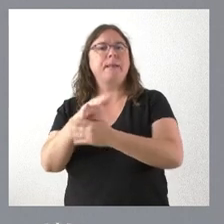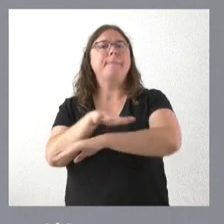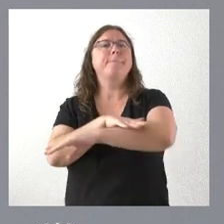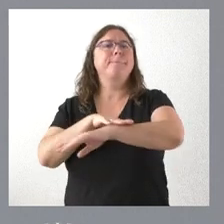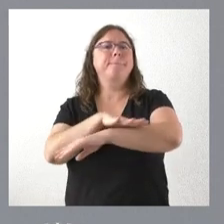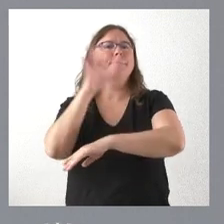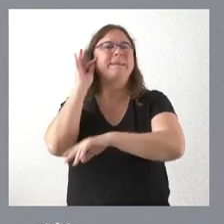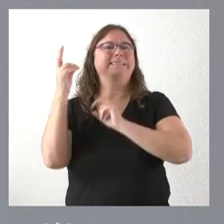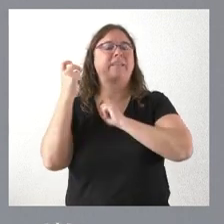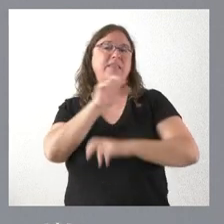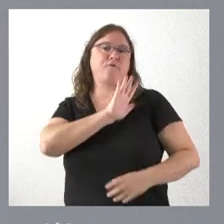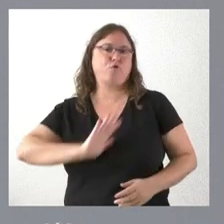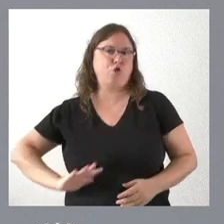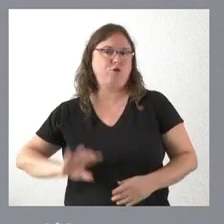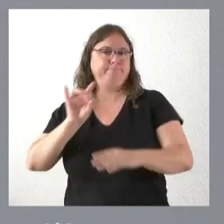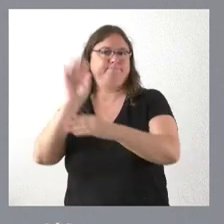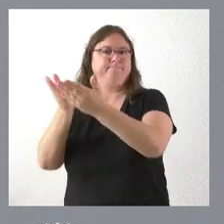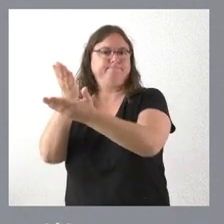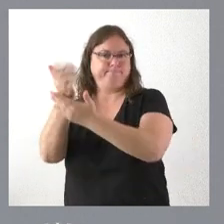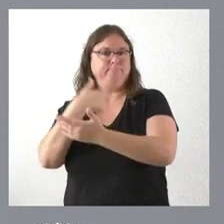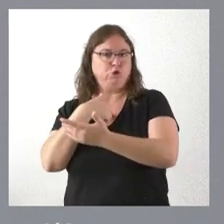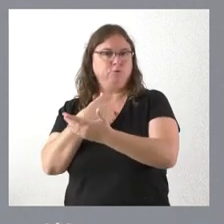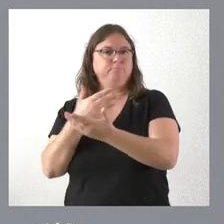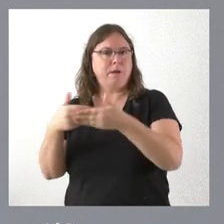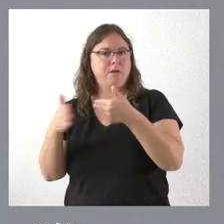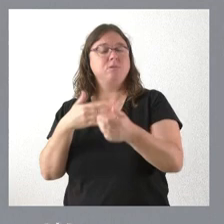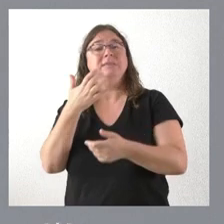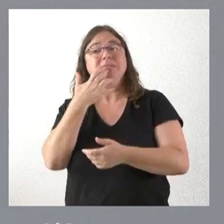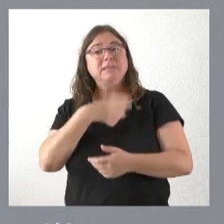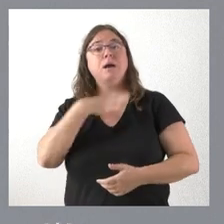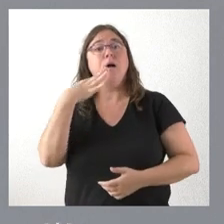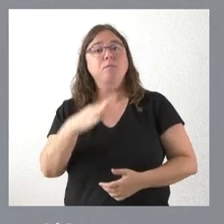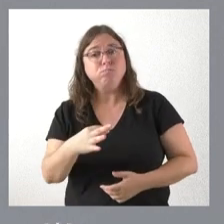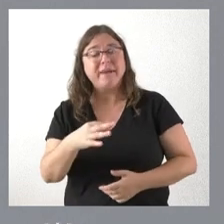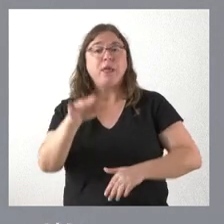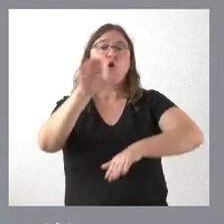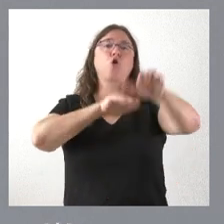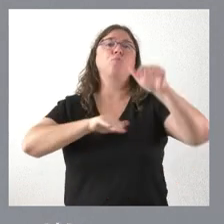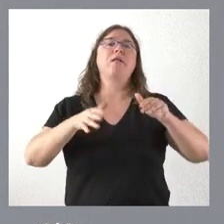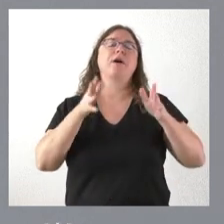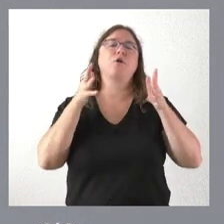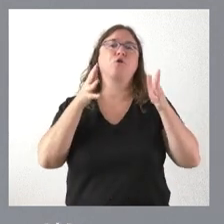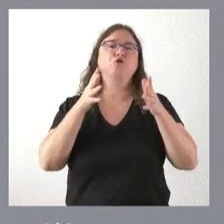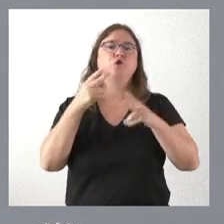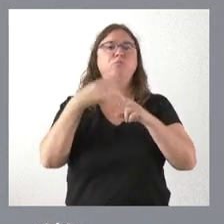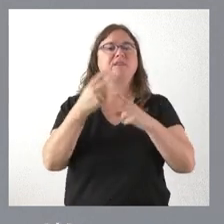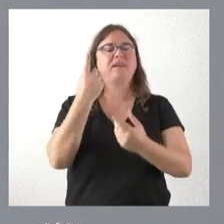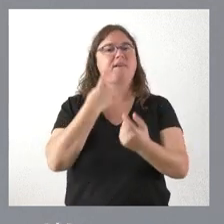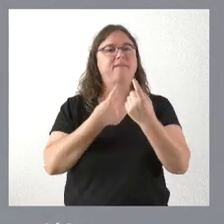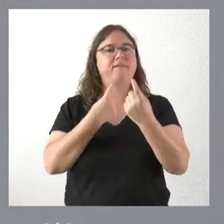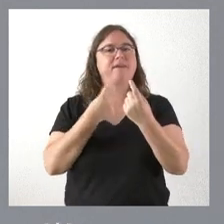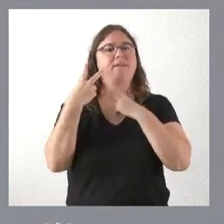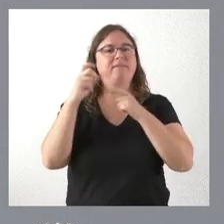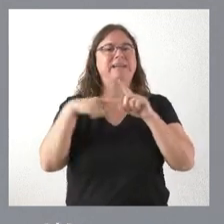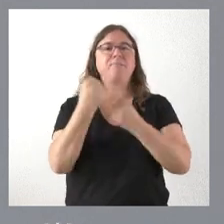la ministra de hacienda en funciones para que si es posible pues pueda convocar este consejo de política fiscal y financiera y si no